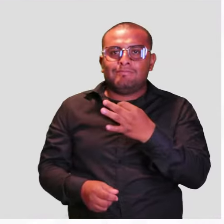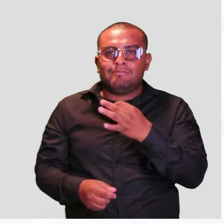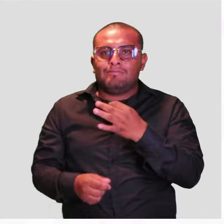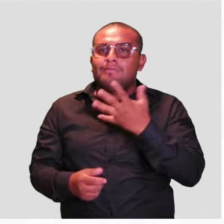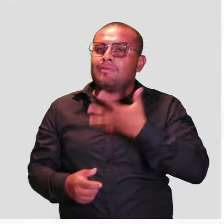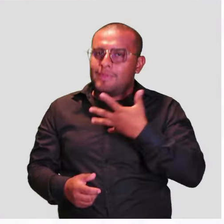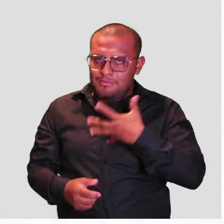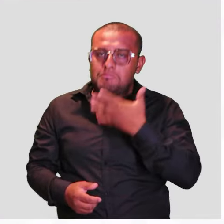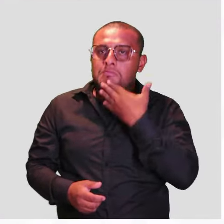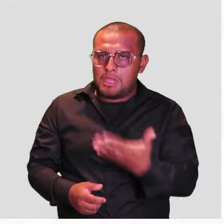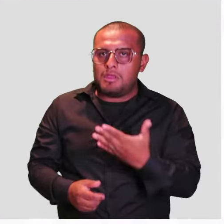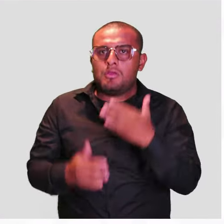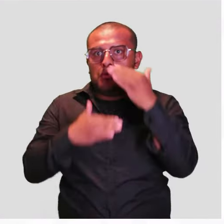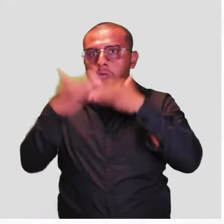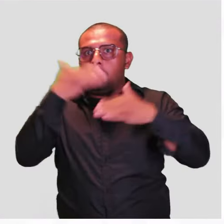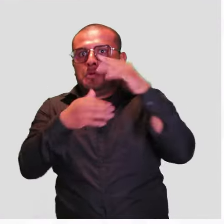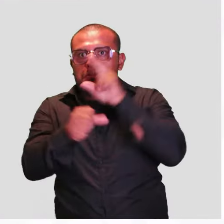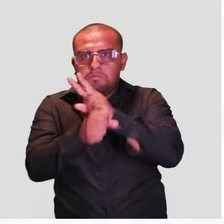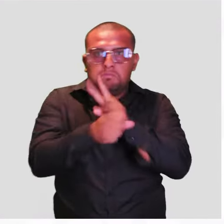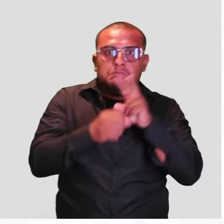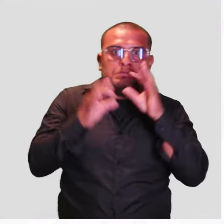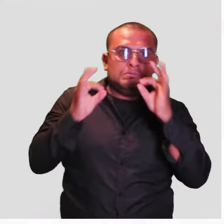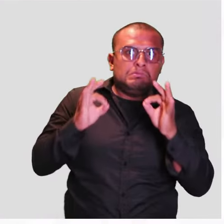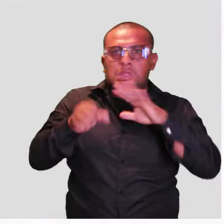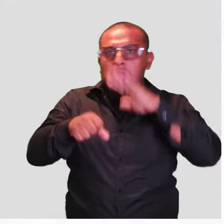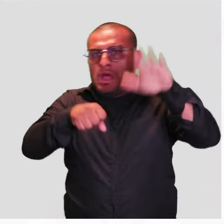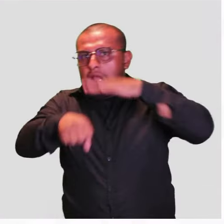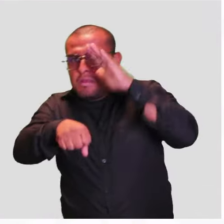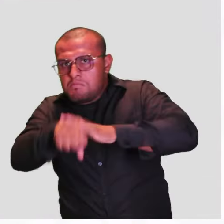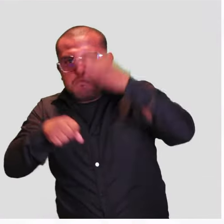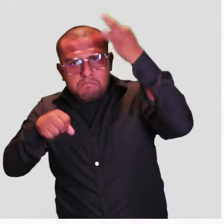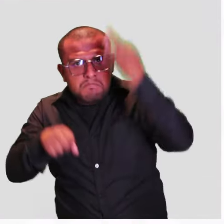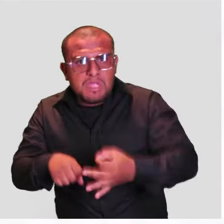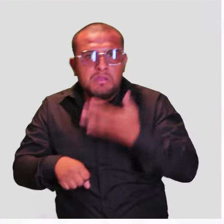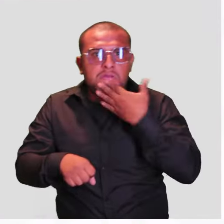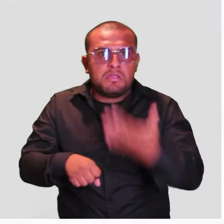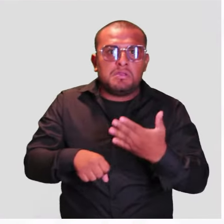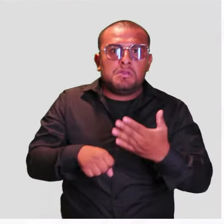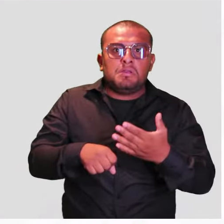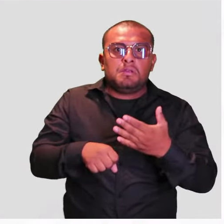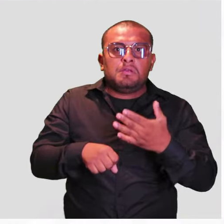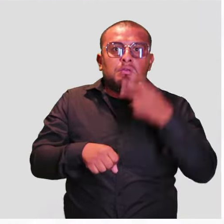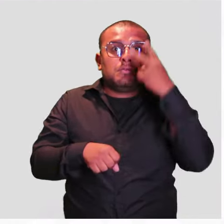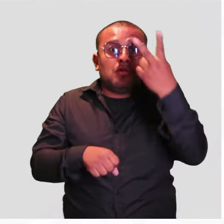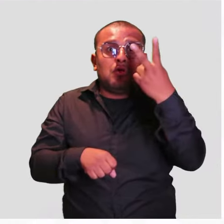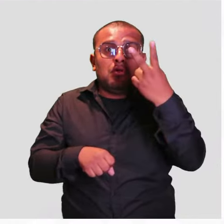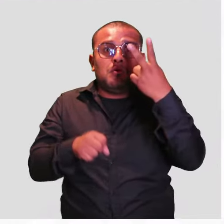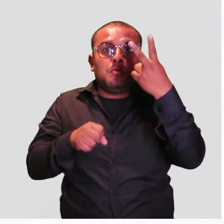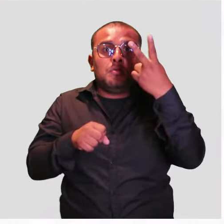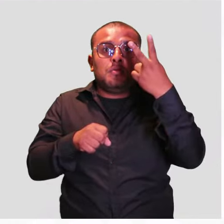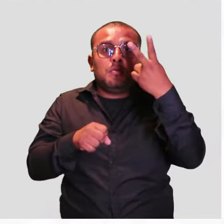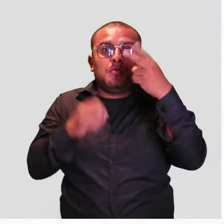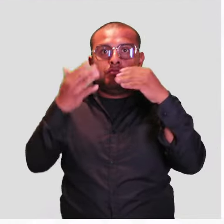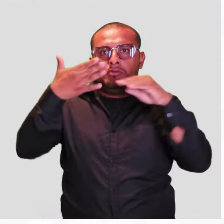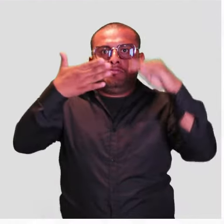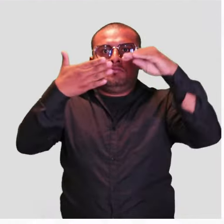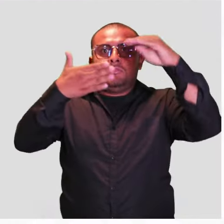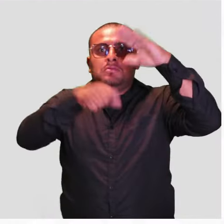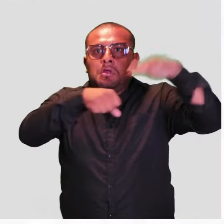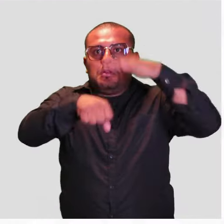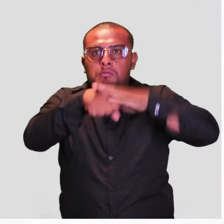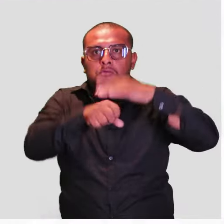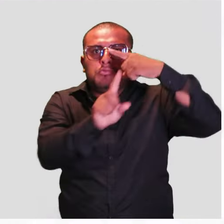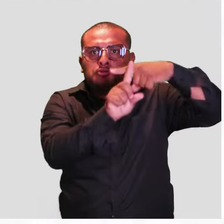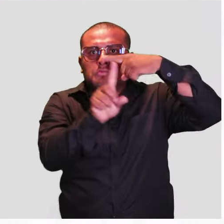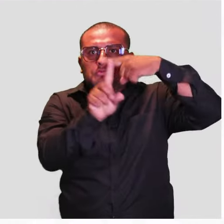and Ratings y nunca se había dado un escalonamiento de 2 calificaciones positivas para San Juan del